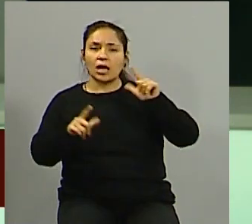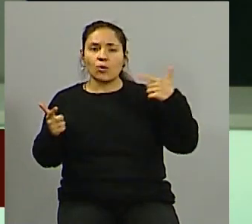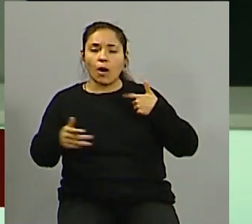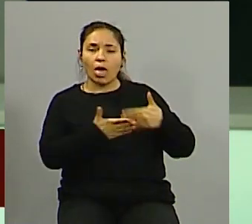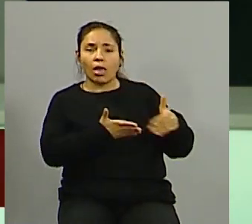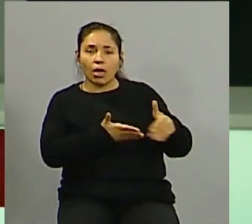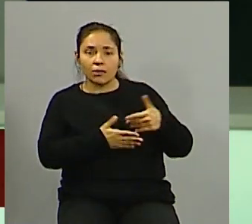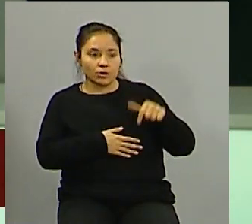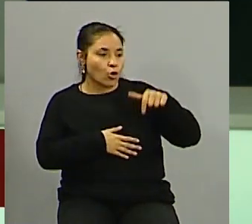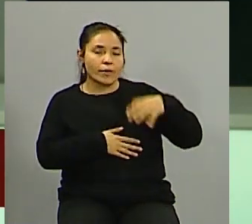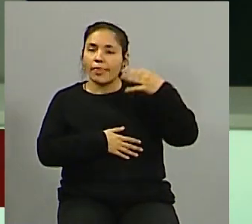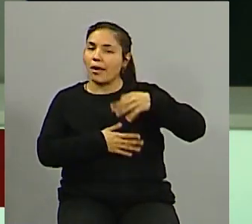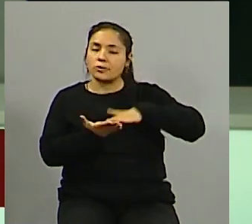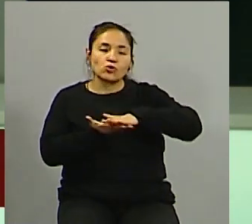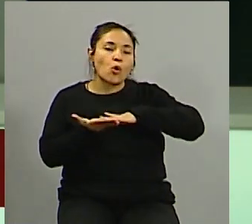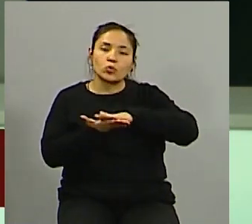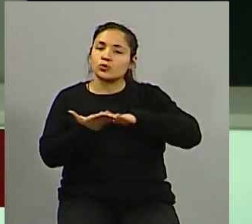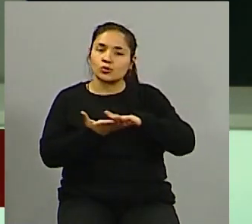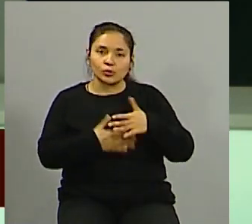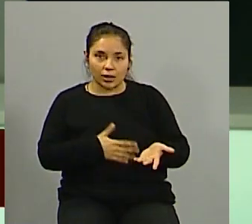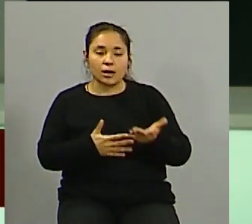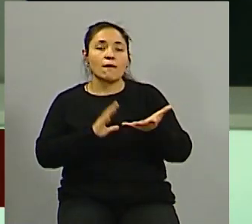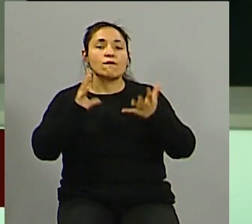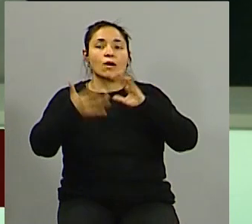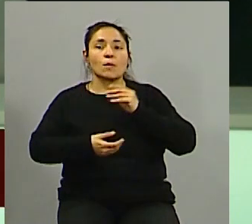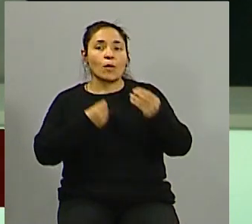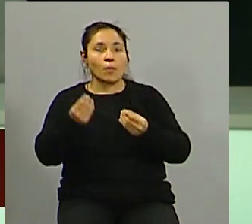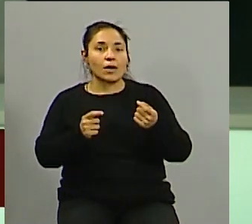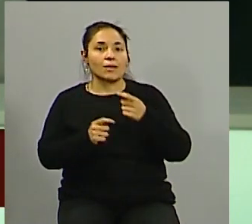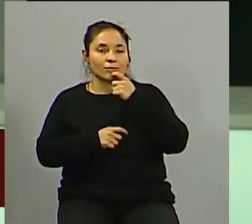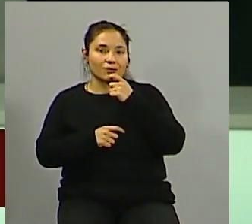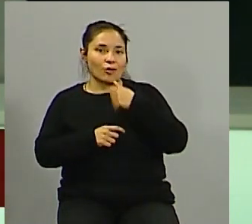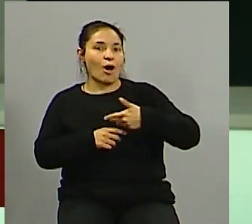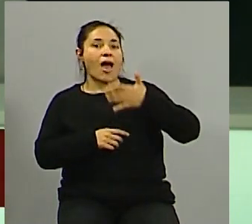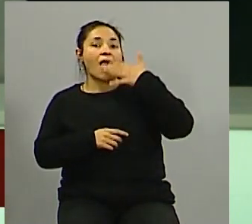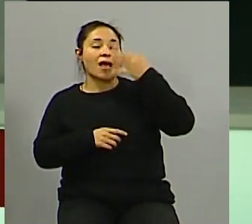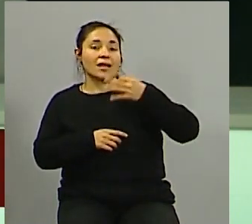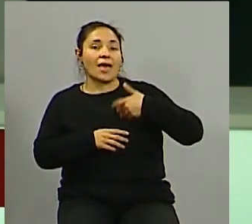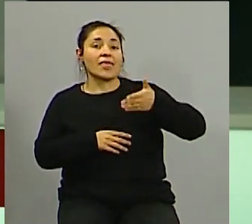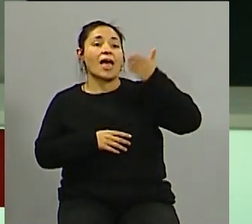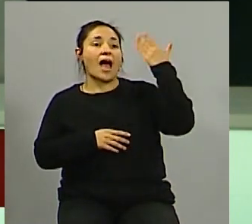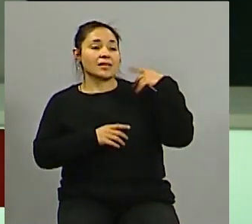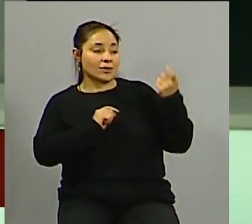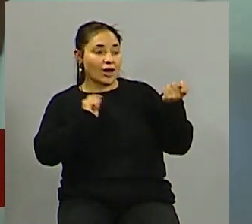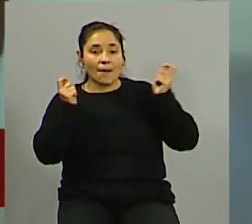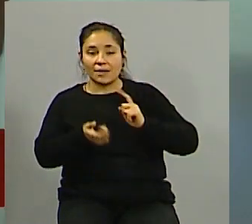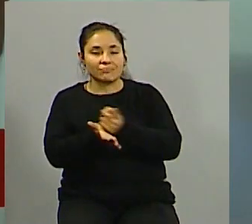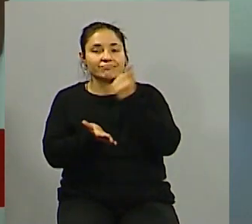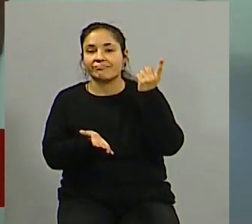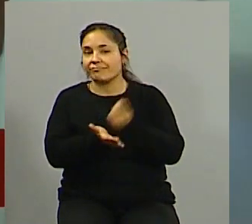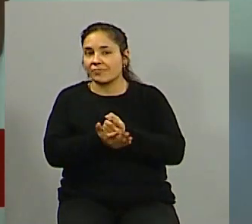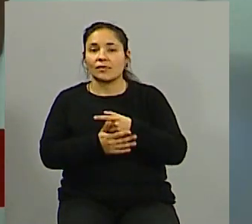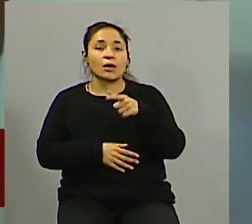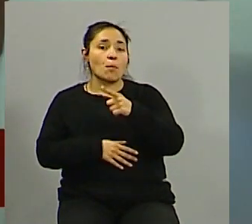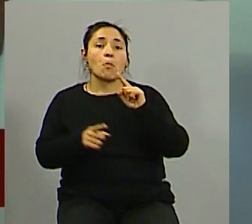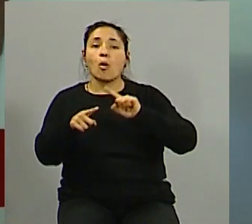que tratar de ir resolviéndola, digamos, pero no tenemos forma de cambiar la realidad de hace 40 años. Sí. Bueno, creo que la dirigencia